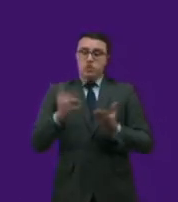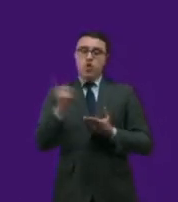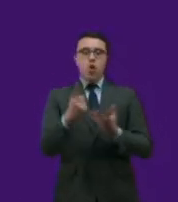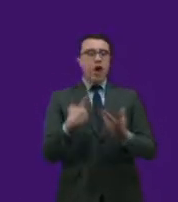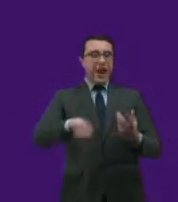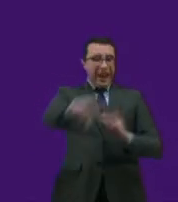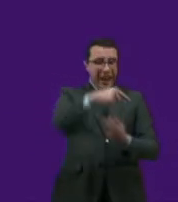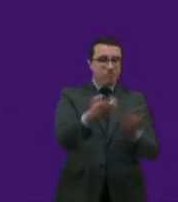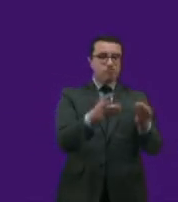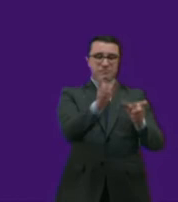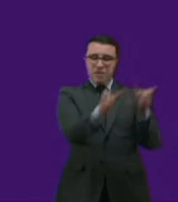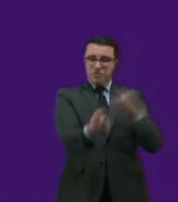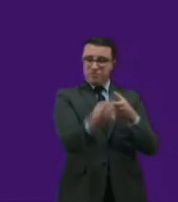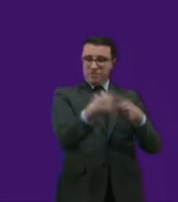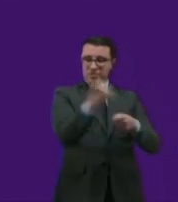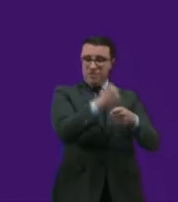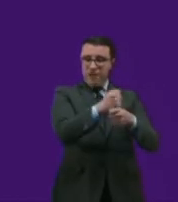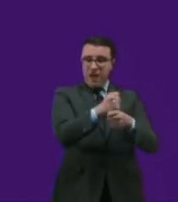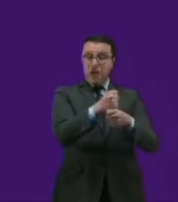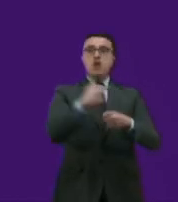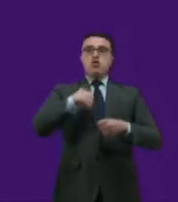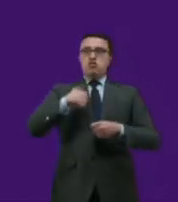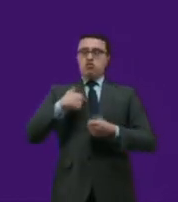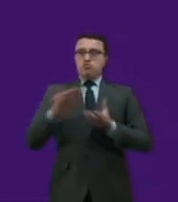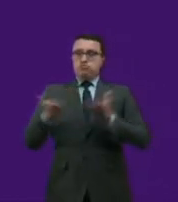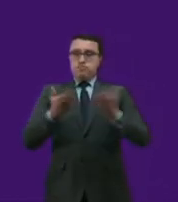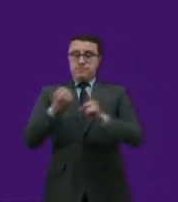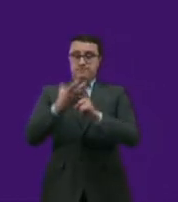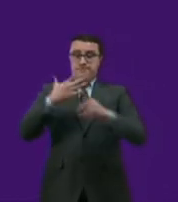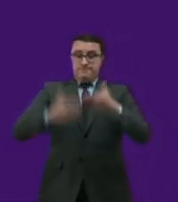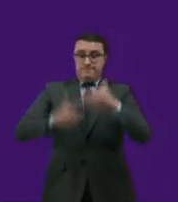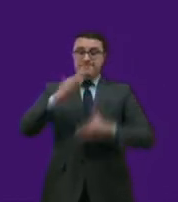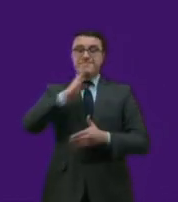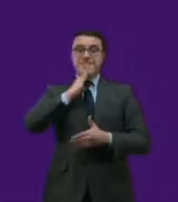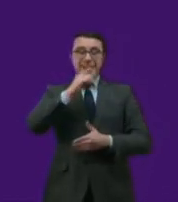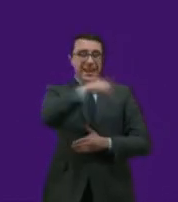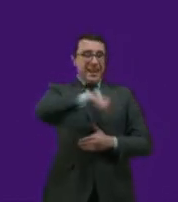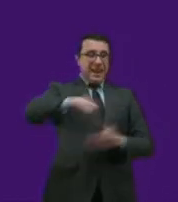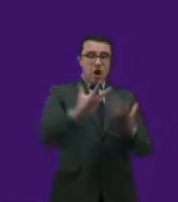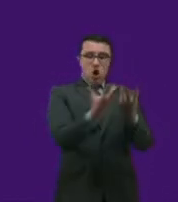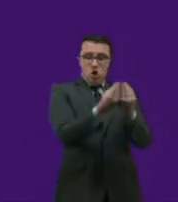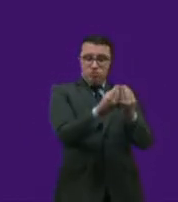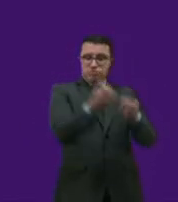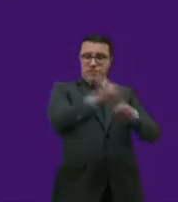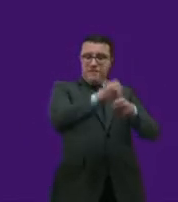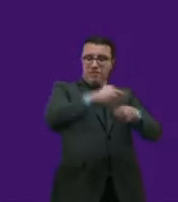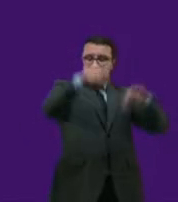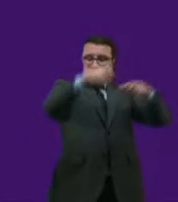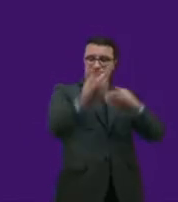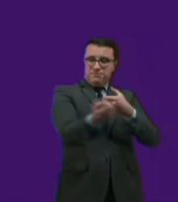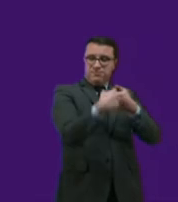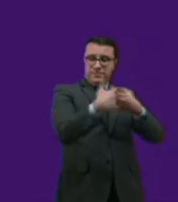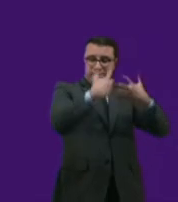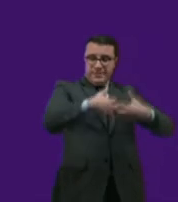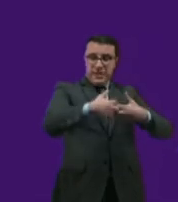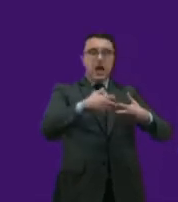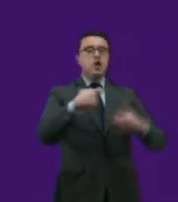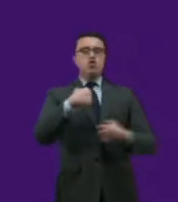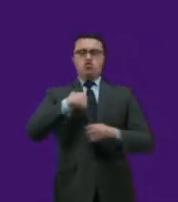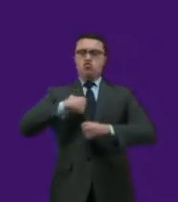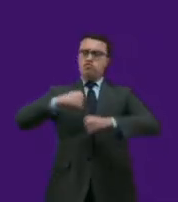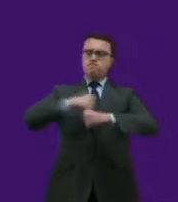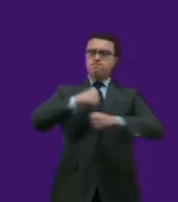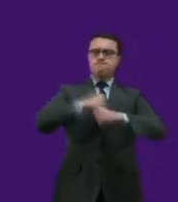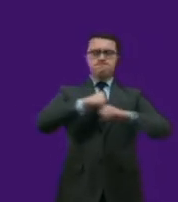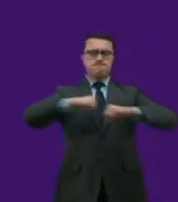el CEO, mi servicio, mi impacto inicial va a ser hacia ellos, hacia mis empleados y hacia mi gente. Yo trabajo para mi